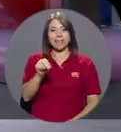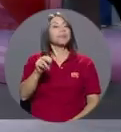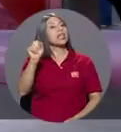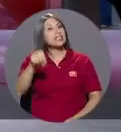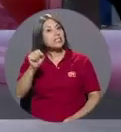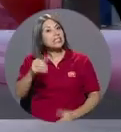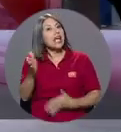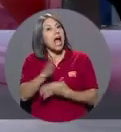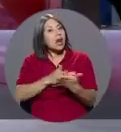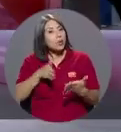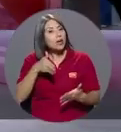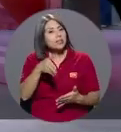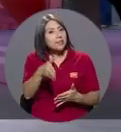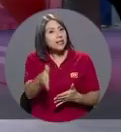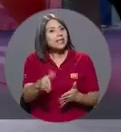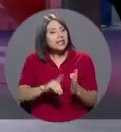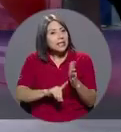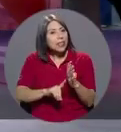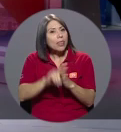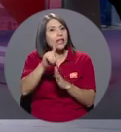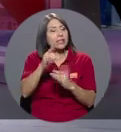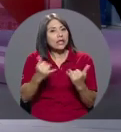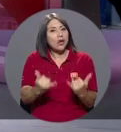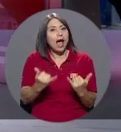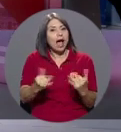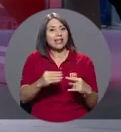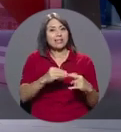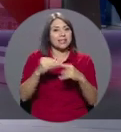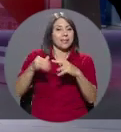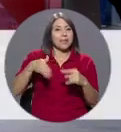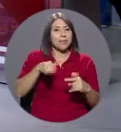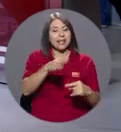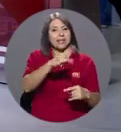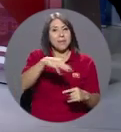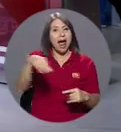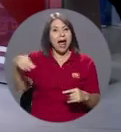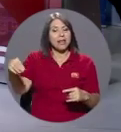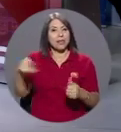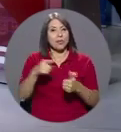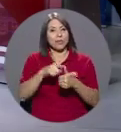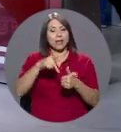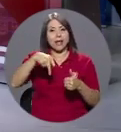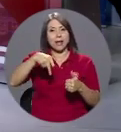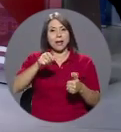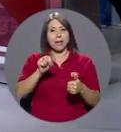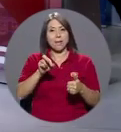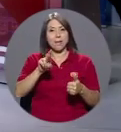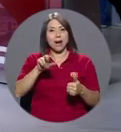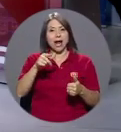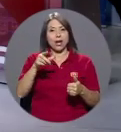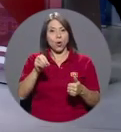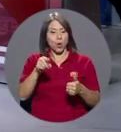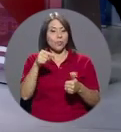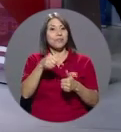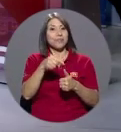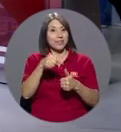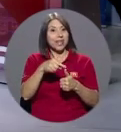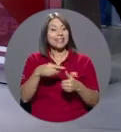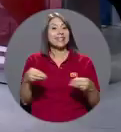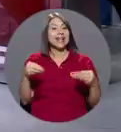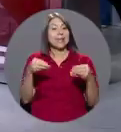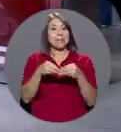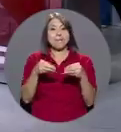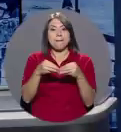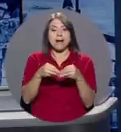Hay algunas especies que han empezado a desarrollarse, especialmente las marinas, ¿verdad? Pargo, de las